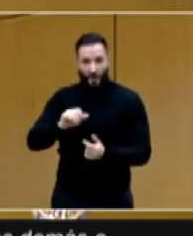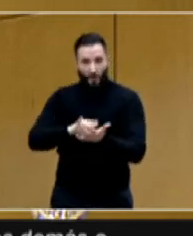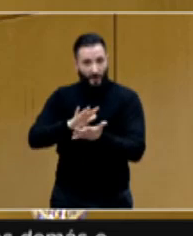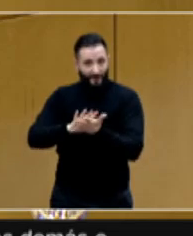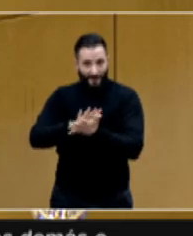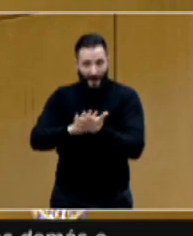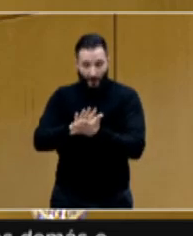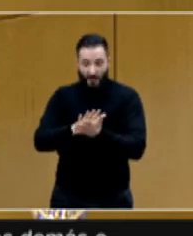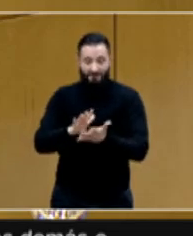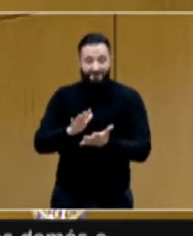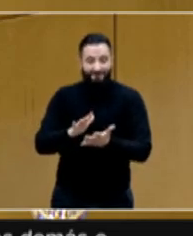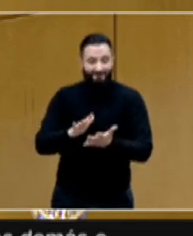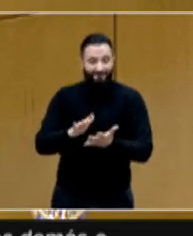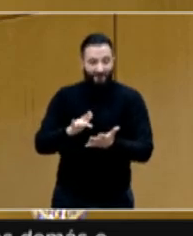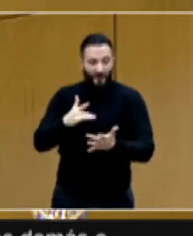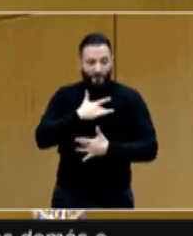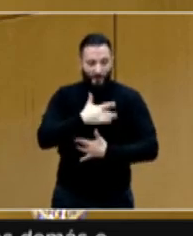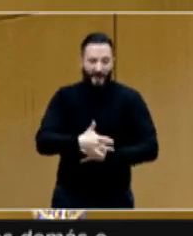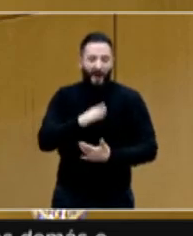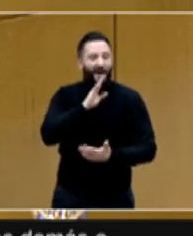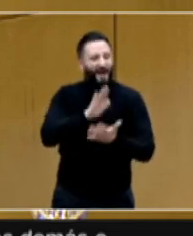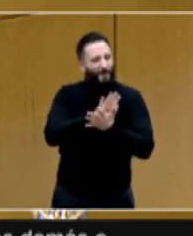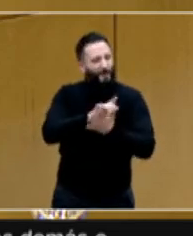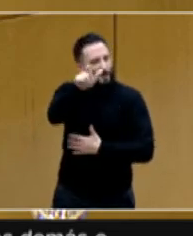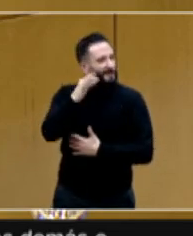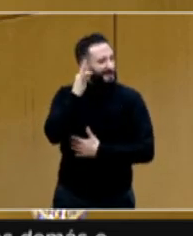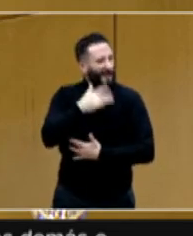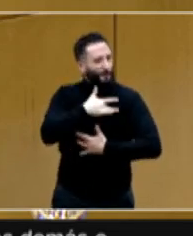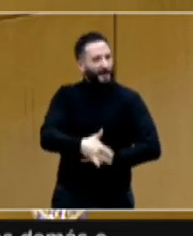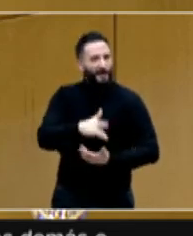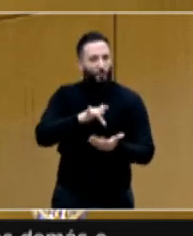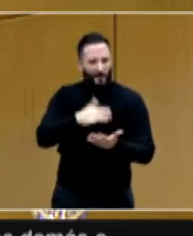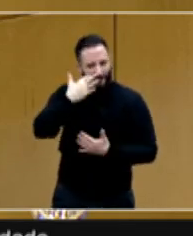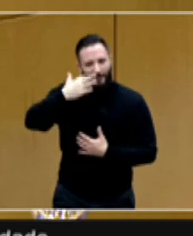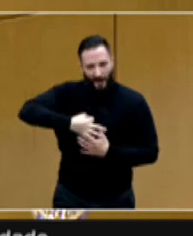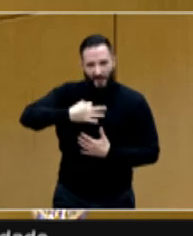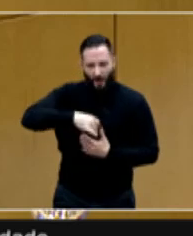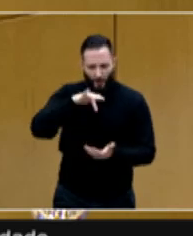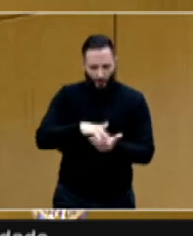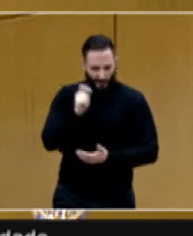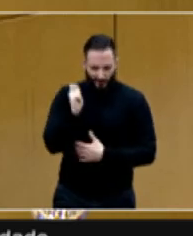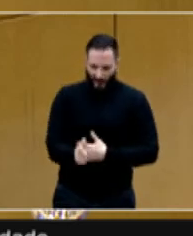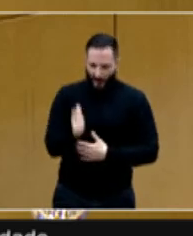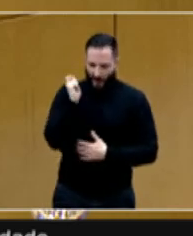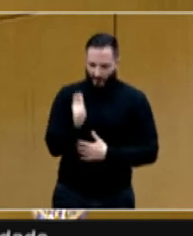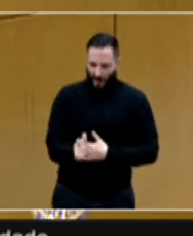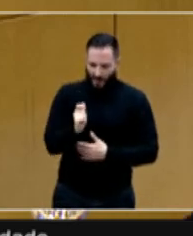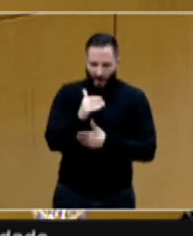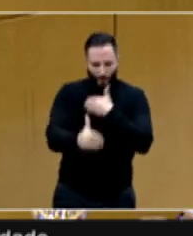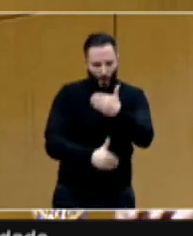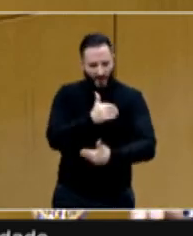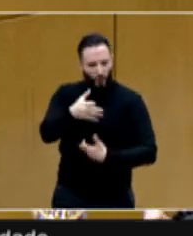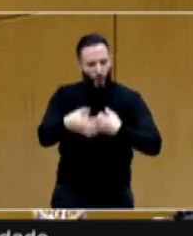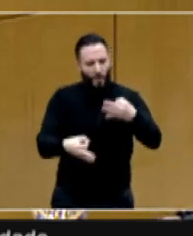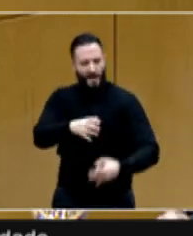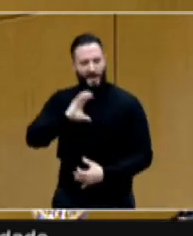padecido no hemos vivido Cuántos operadores jurídicos en la realidad Cuántas veces yo intervenido en procedimientos judiciales de incapacitación